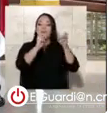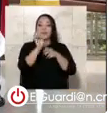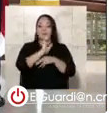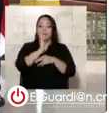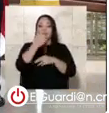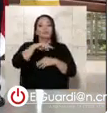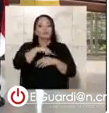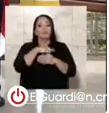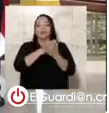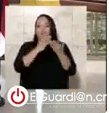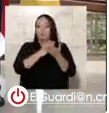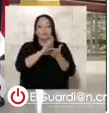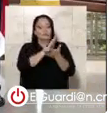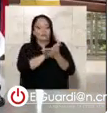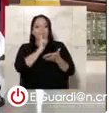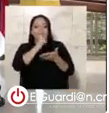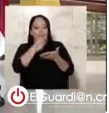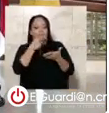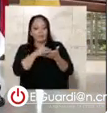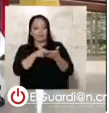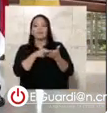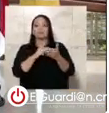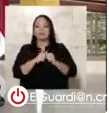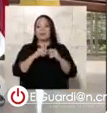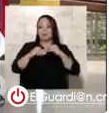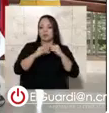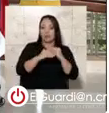estamos sacando algunas directrices adicionales a las que anunció